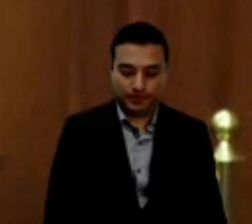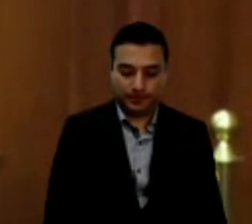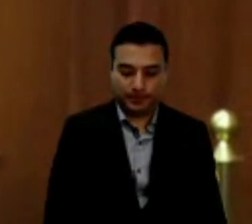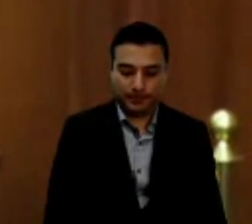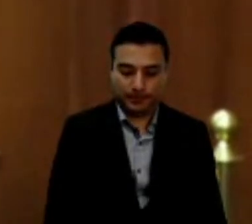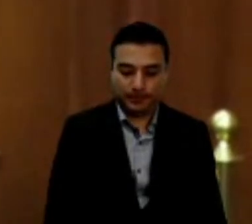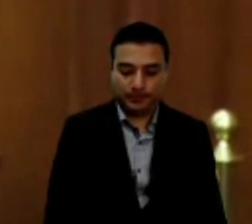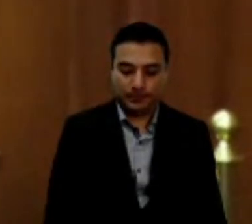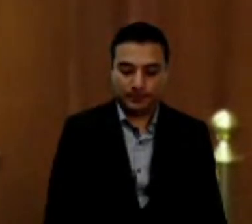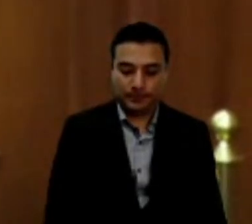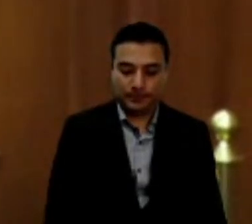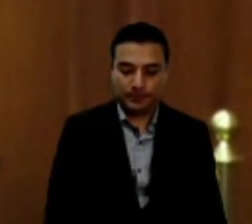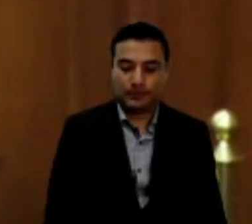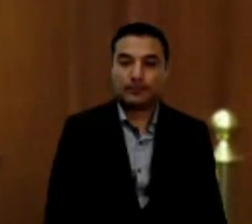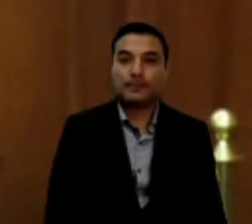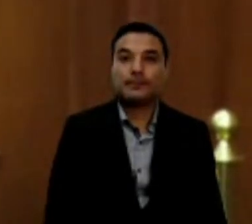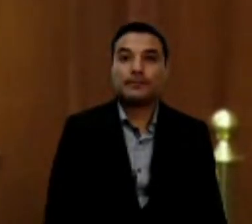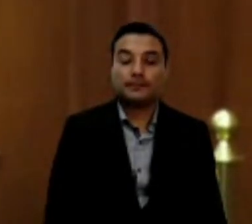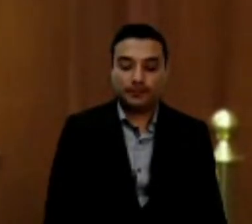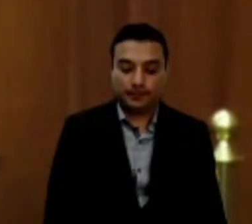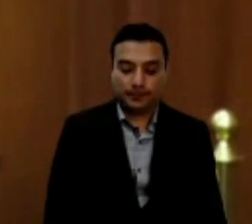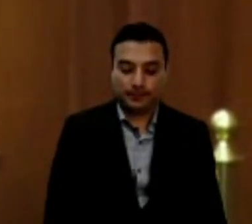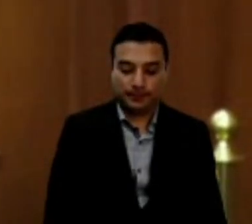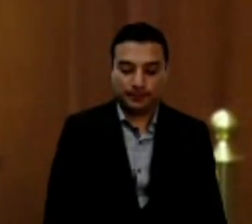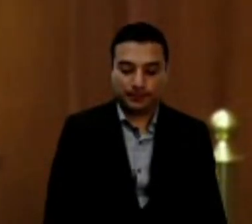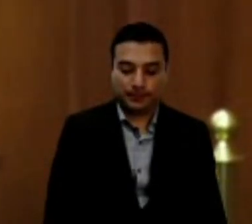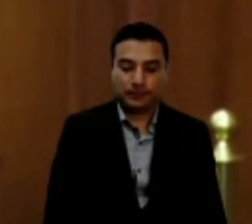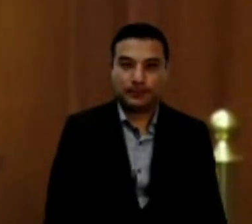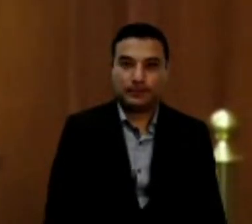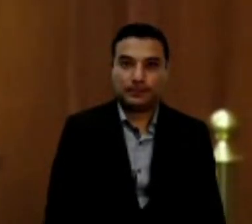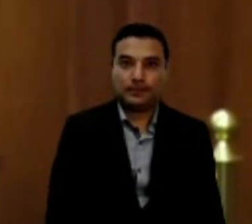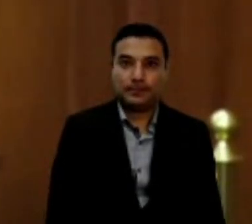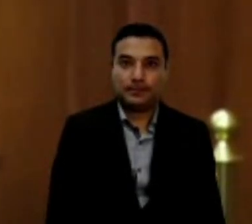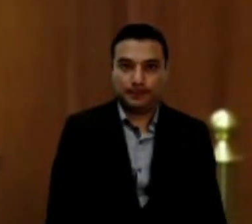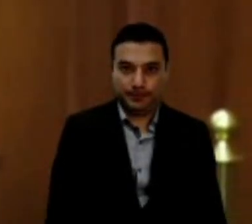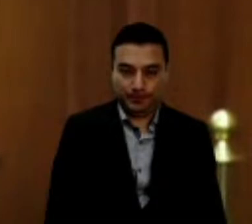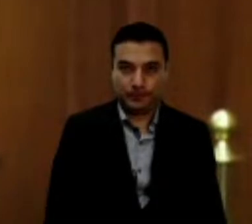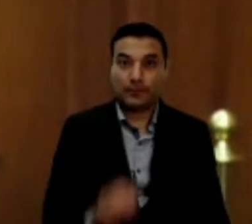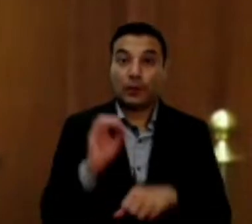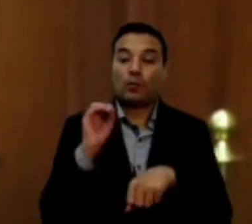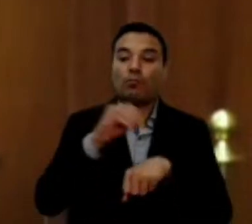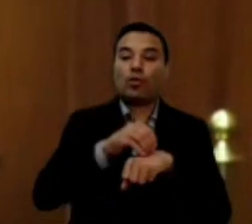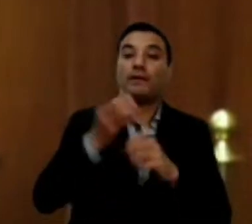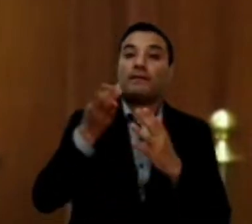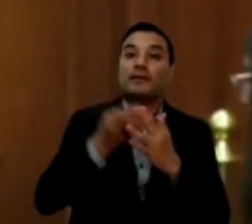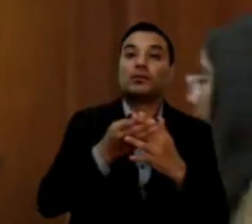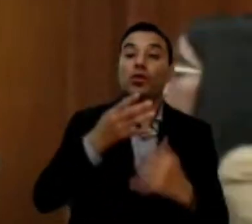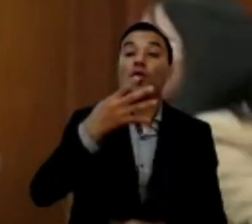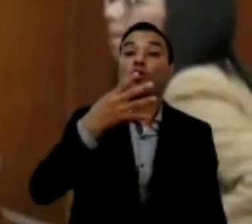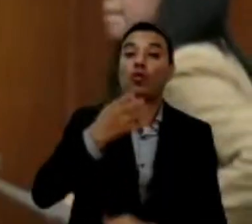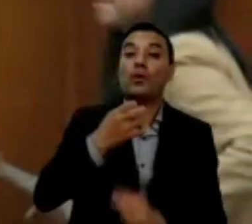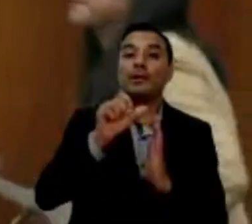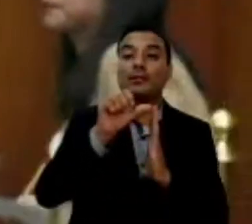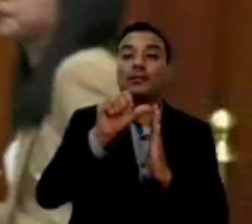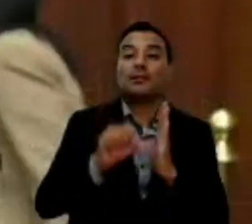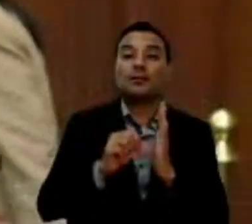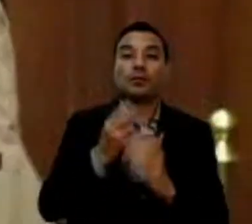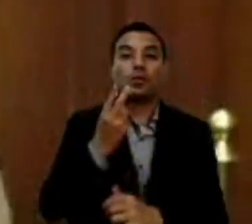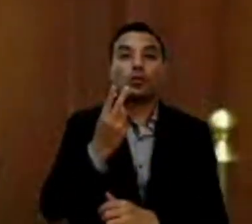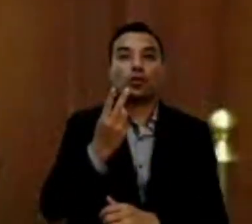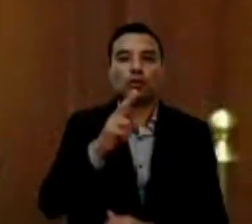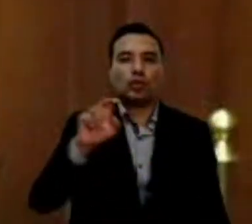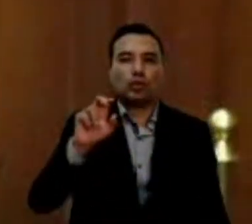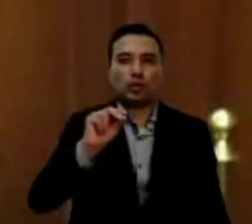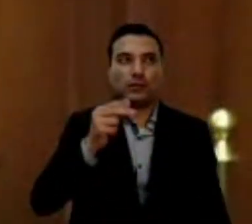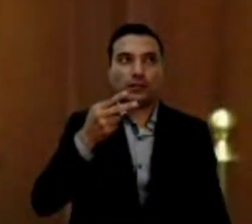Corroboro. En razón al decreto mediante el cual se adiciona la fracción cuarta al artículo